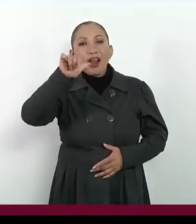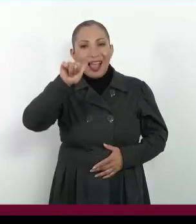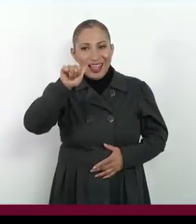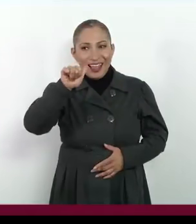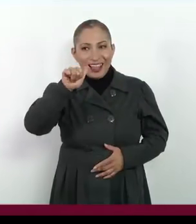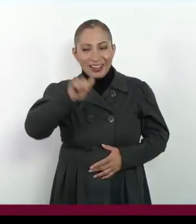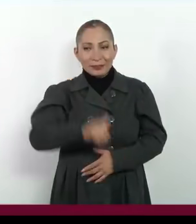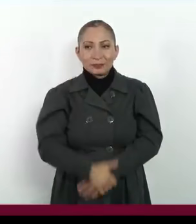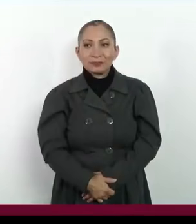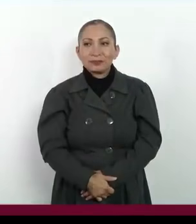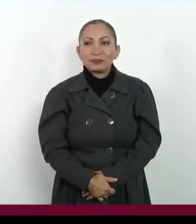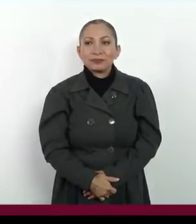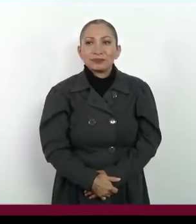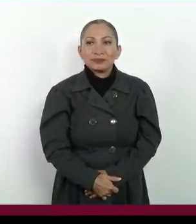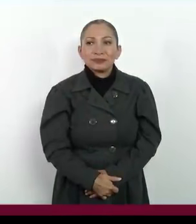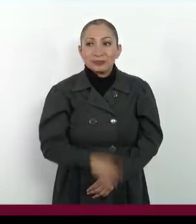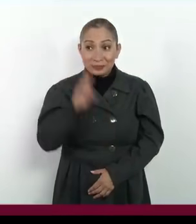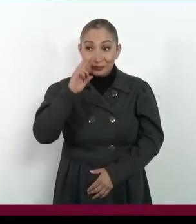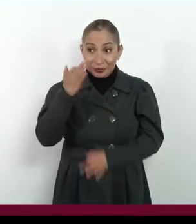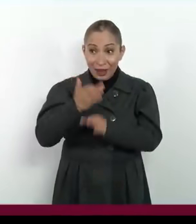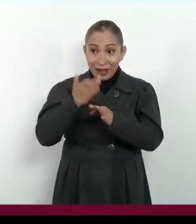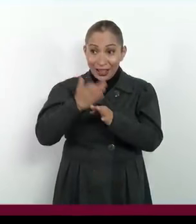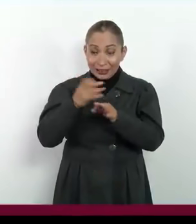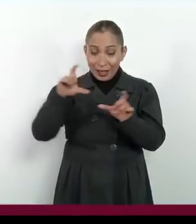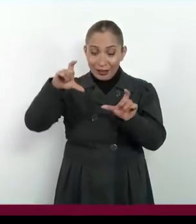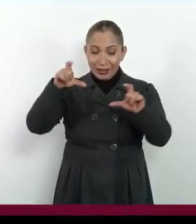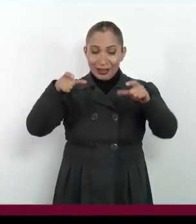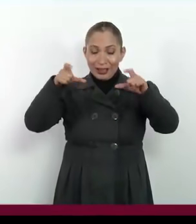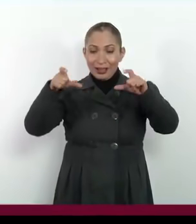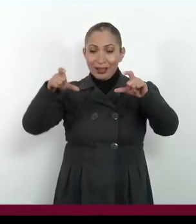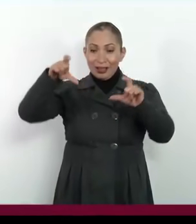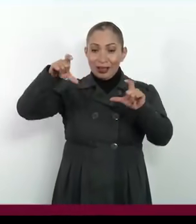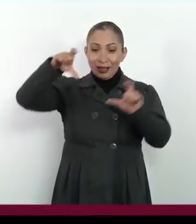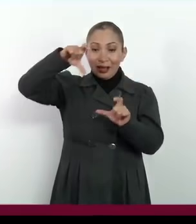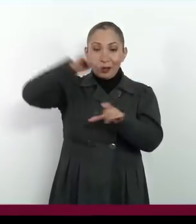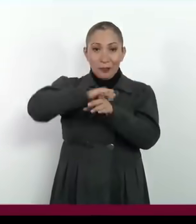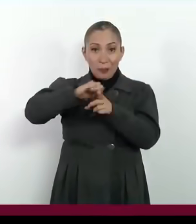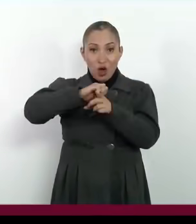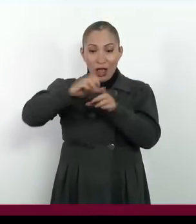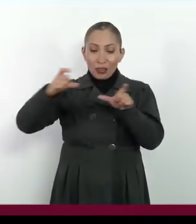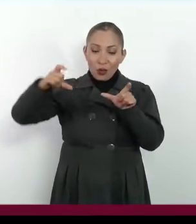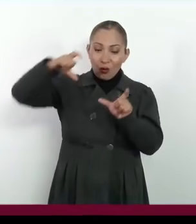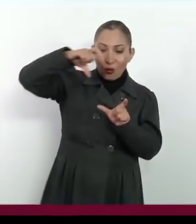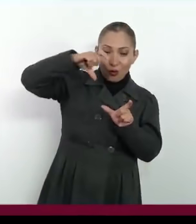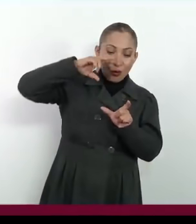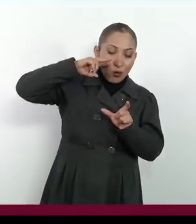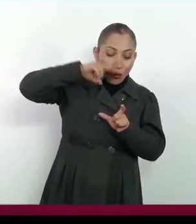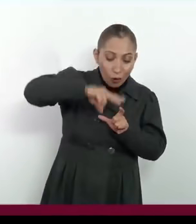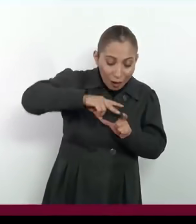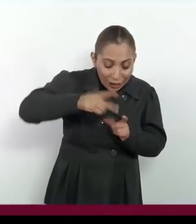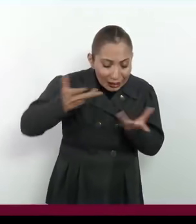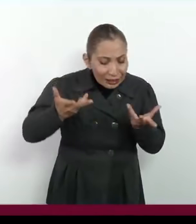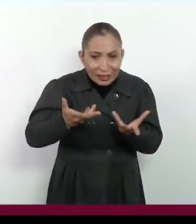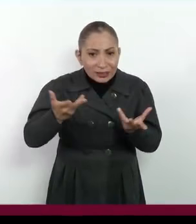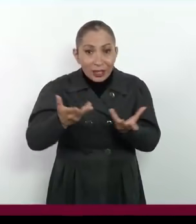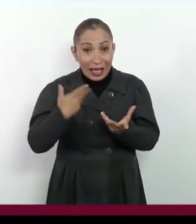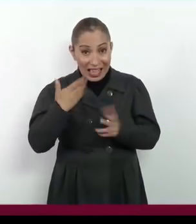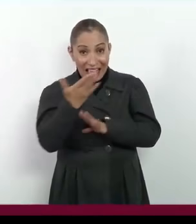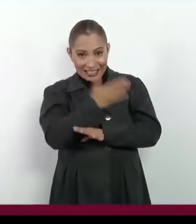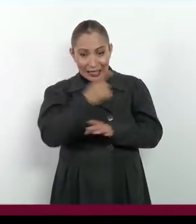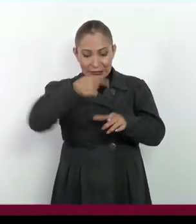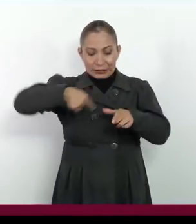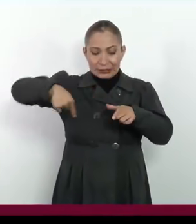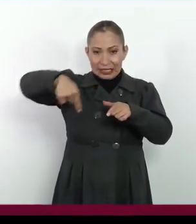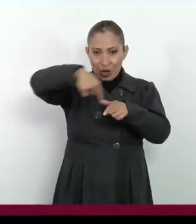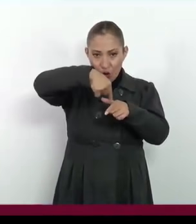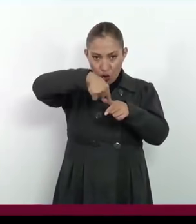Justamente una parábola. Esto es lo que estamos viendo sobre el plano morado. Entonces, fíjate muy bien lo que estamos haciendo es...